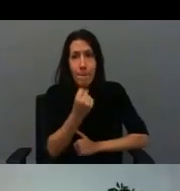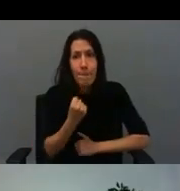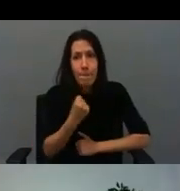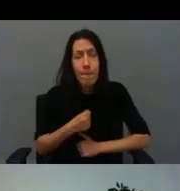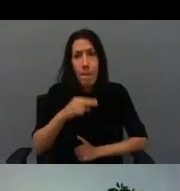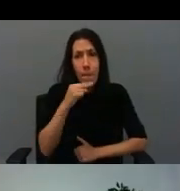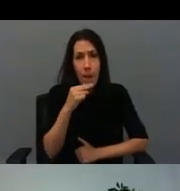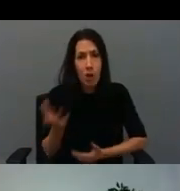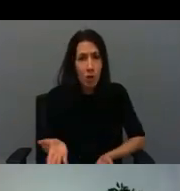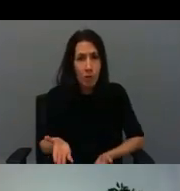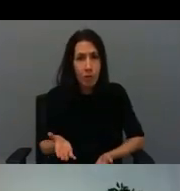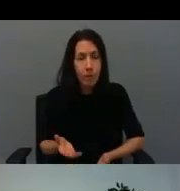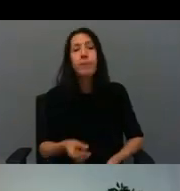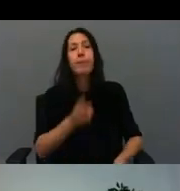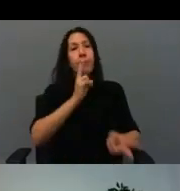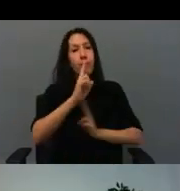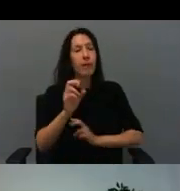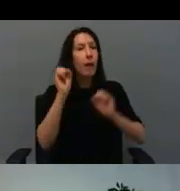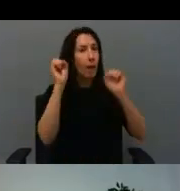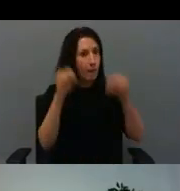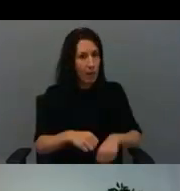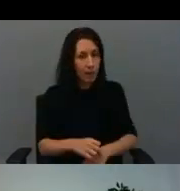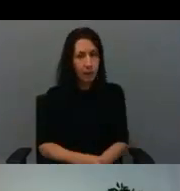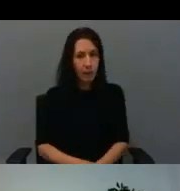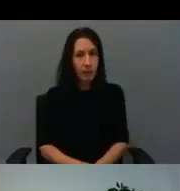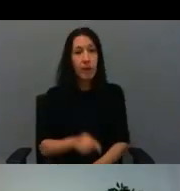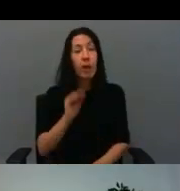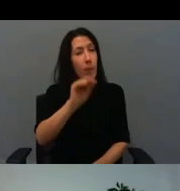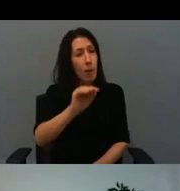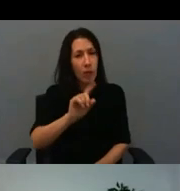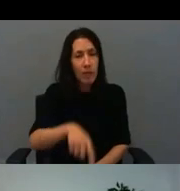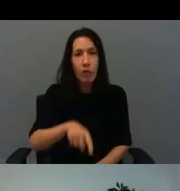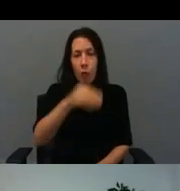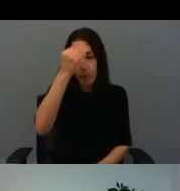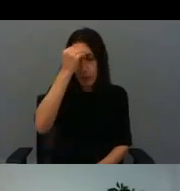no. Vale. ¿Y tú crees, Rocío,